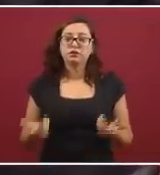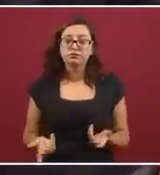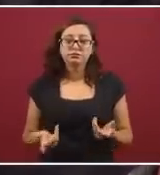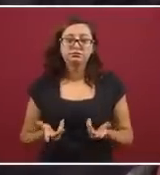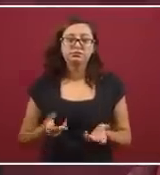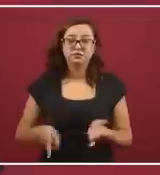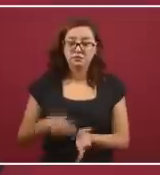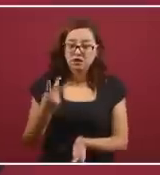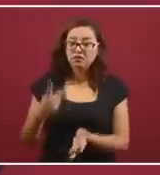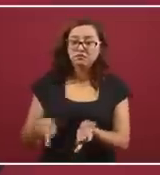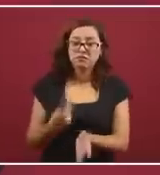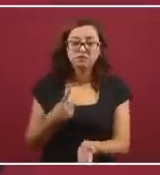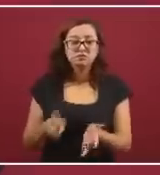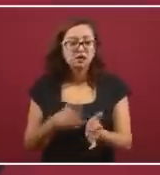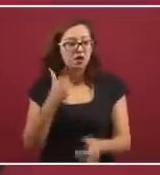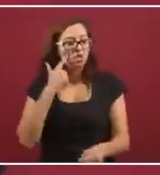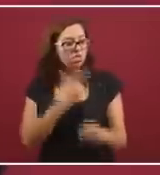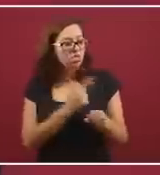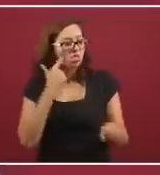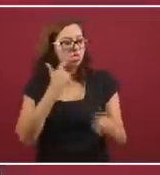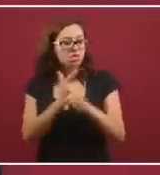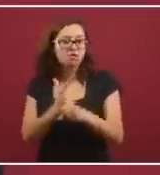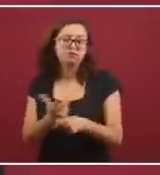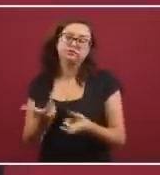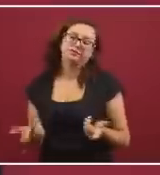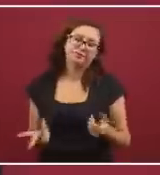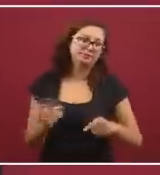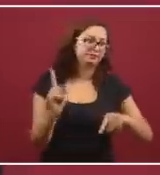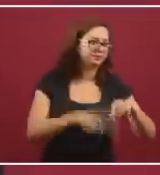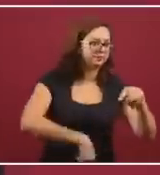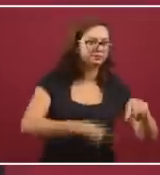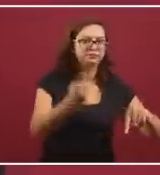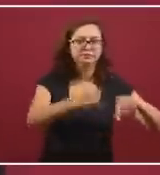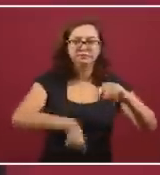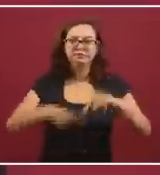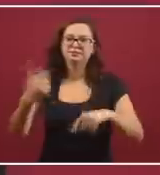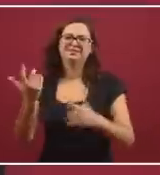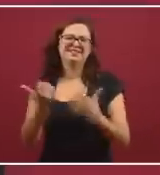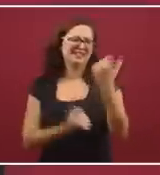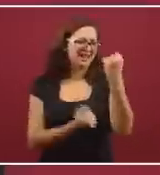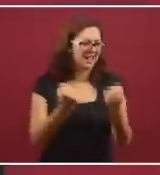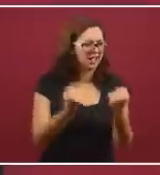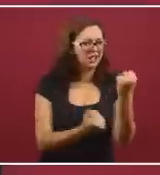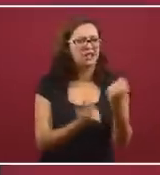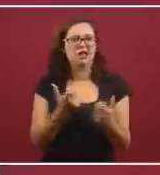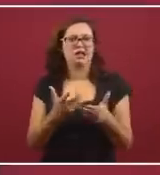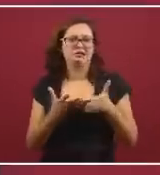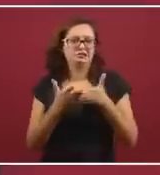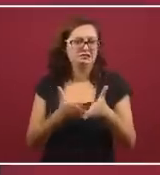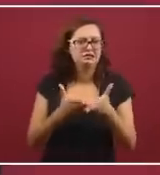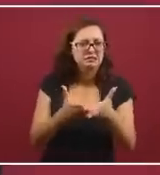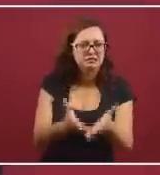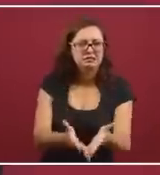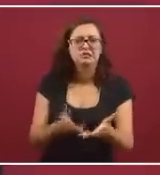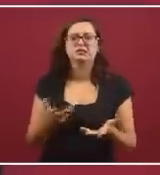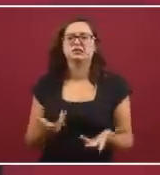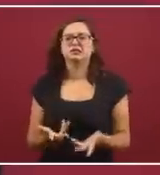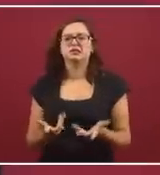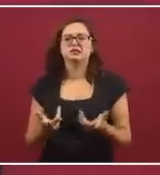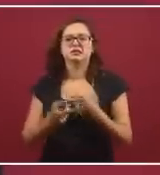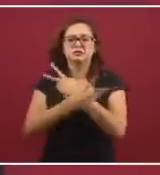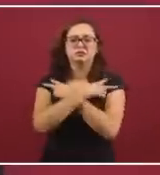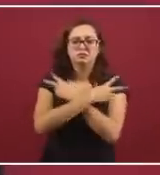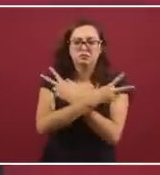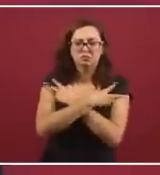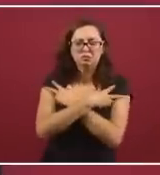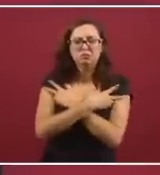bienes de todo tipo vehículos lanchas embarcaciones